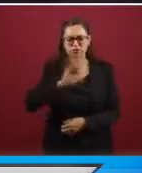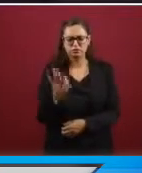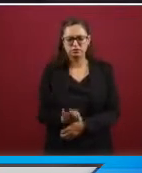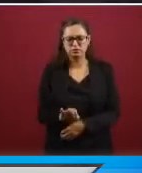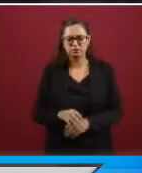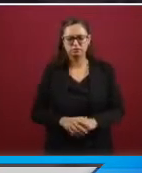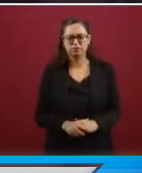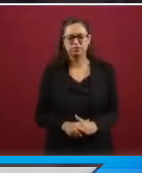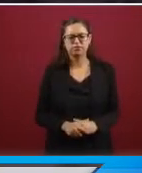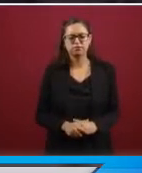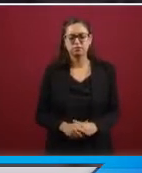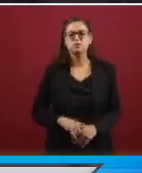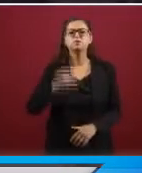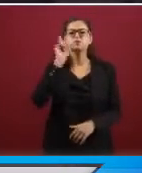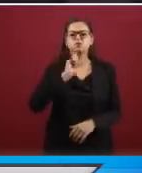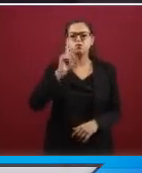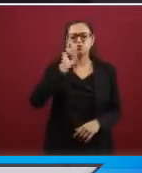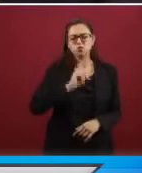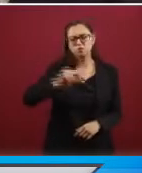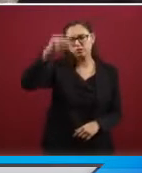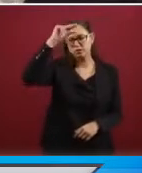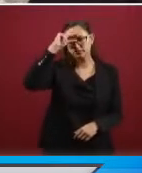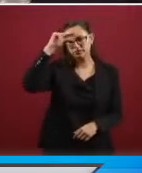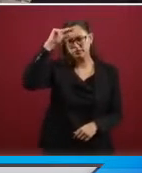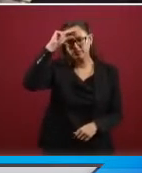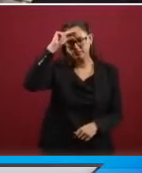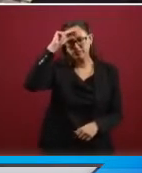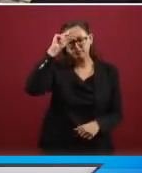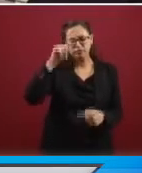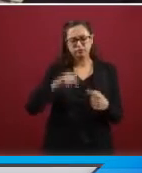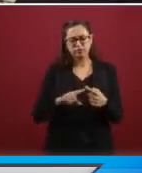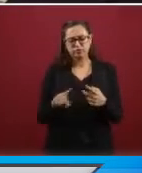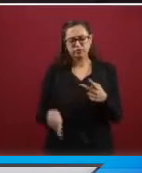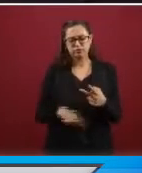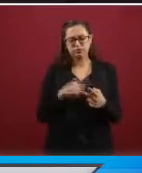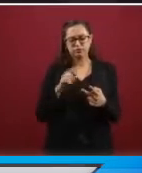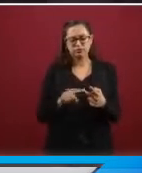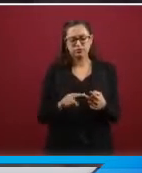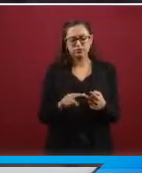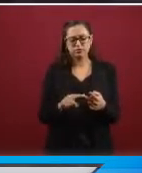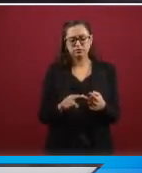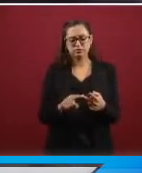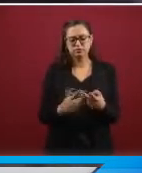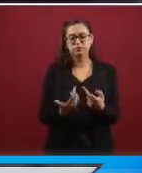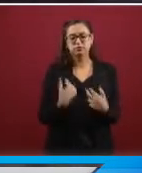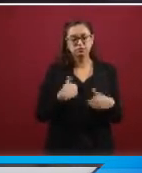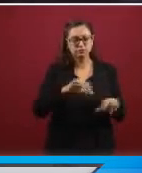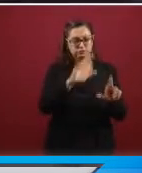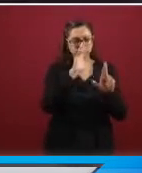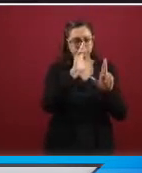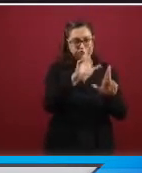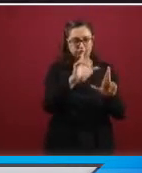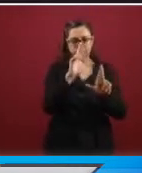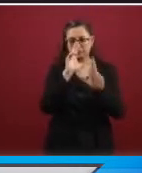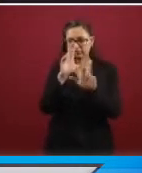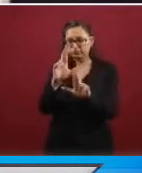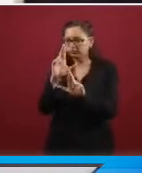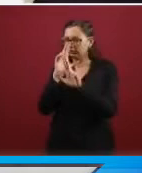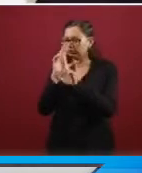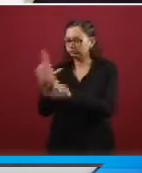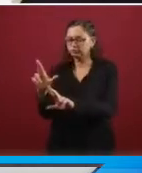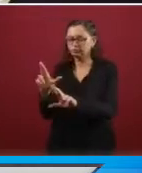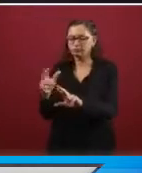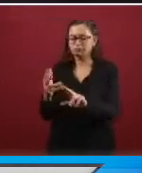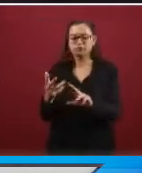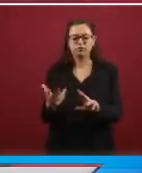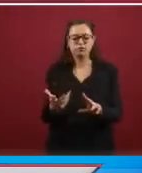nuevamente llama a la no violencia que desacredita las manifestaciones y respalda la actitud de la jefa de gobierno Claudia Sheinbaum. No habla represión, todo